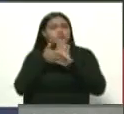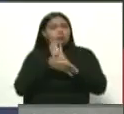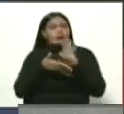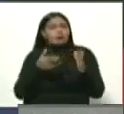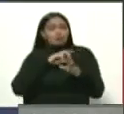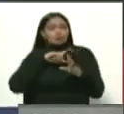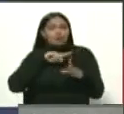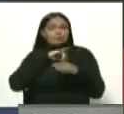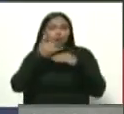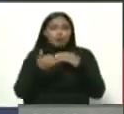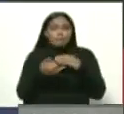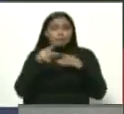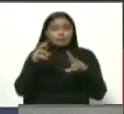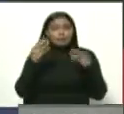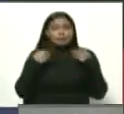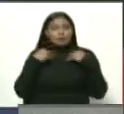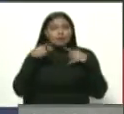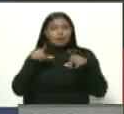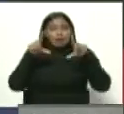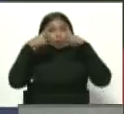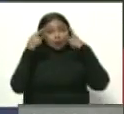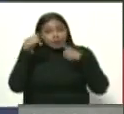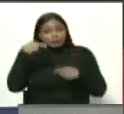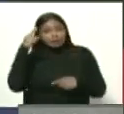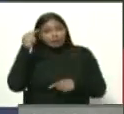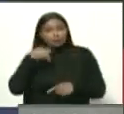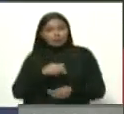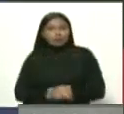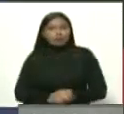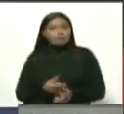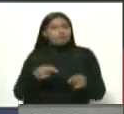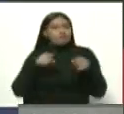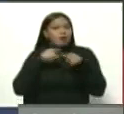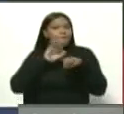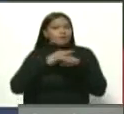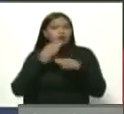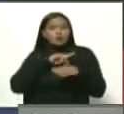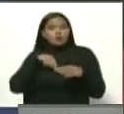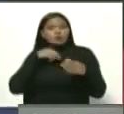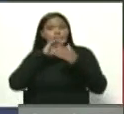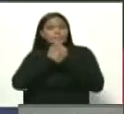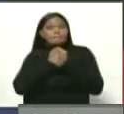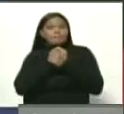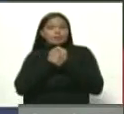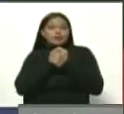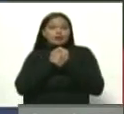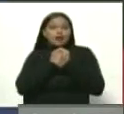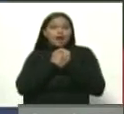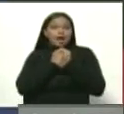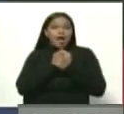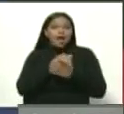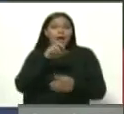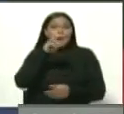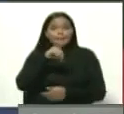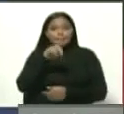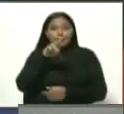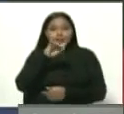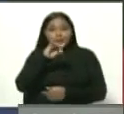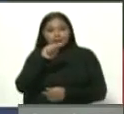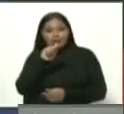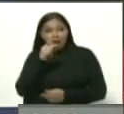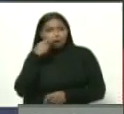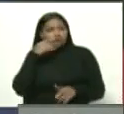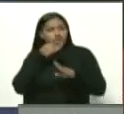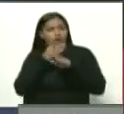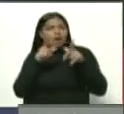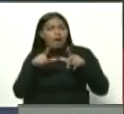nuestro programa en vivo desde La Guaira, y el día de hoy no ha sido la excepción, ya que nuestra compañera María Gabriela Rodríguez ha bajado al litoral central